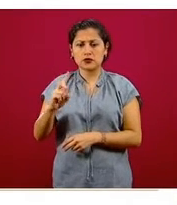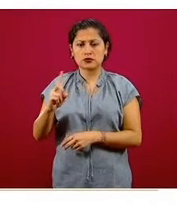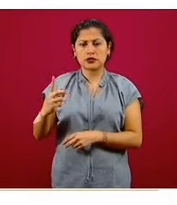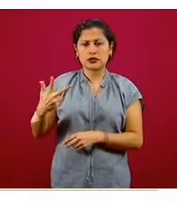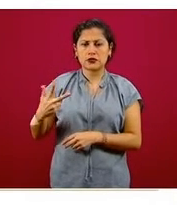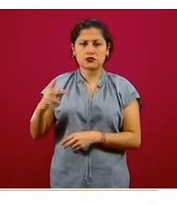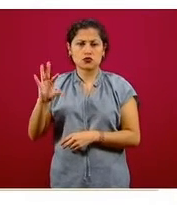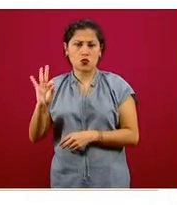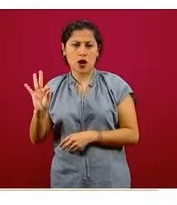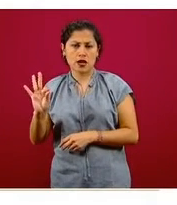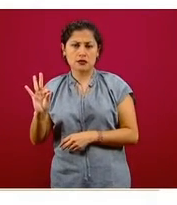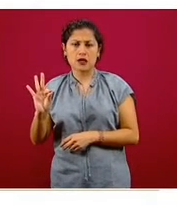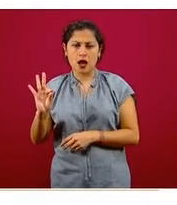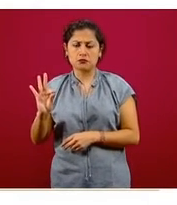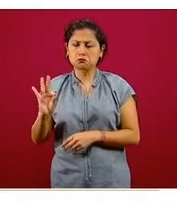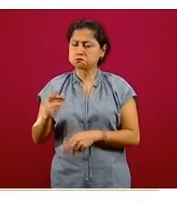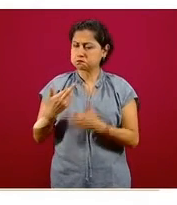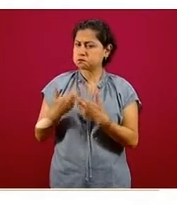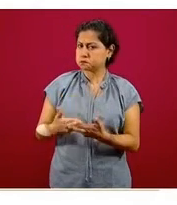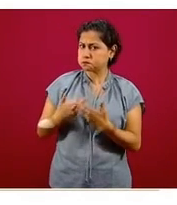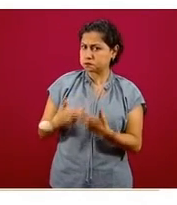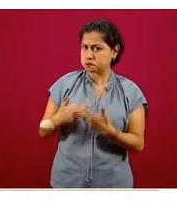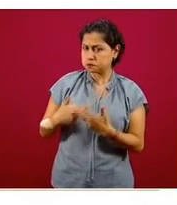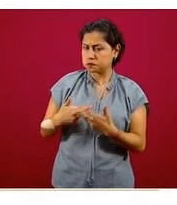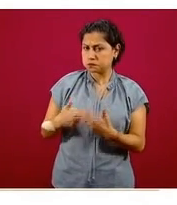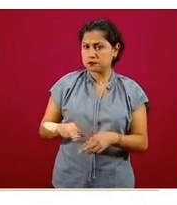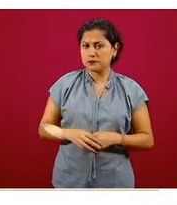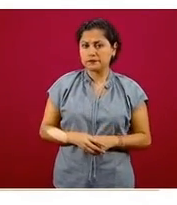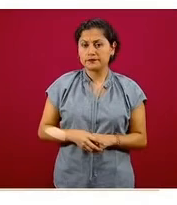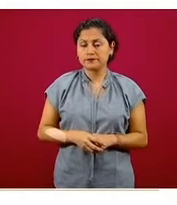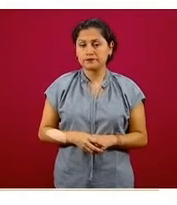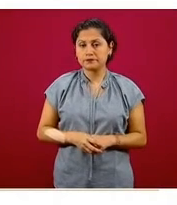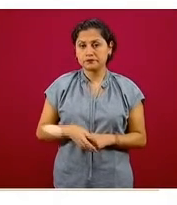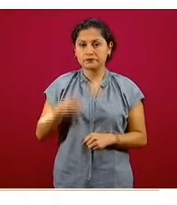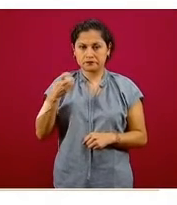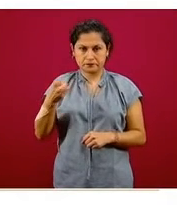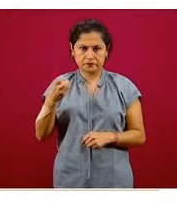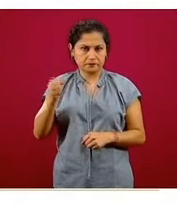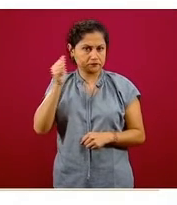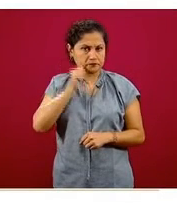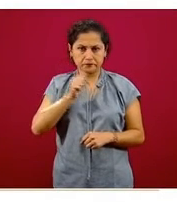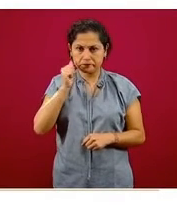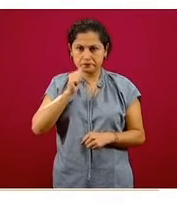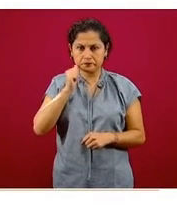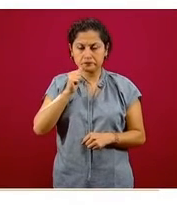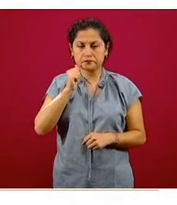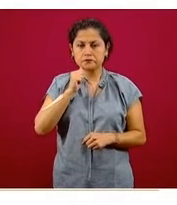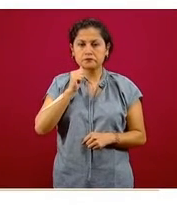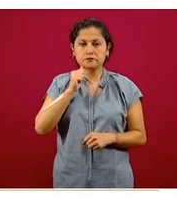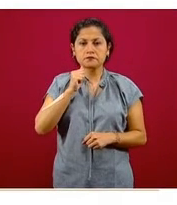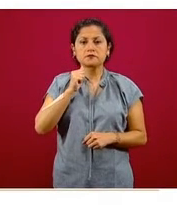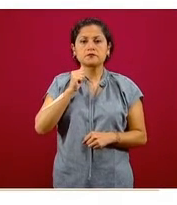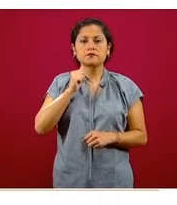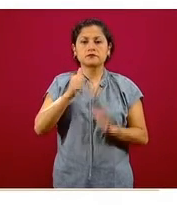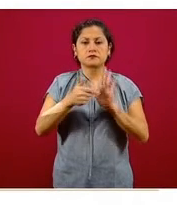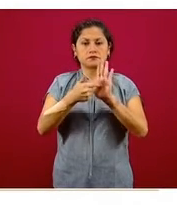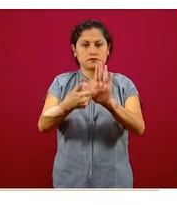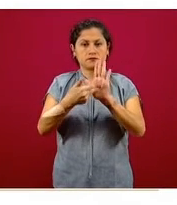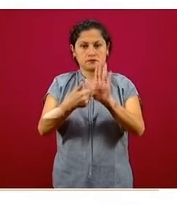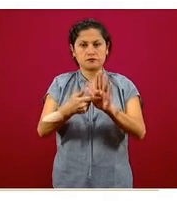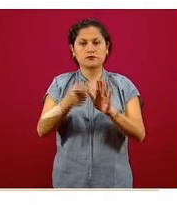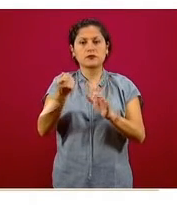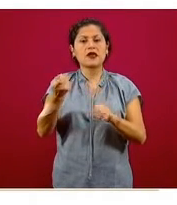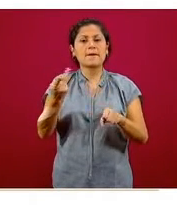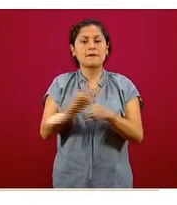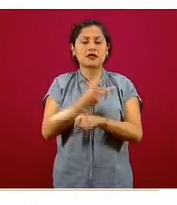así sucesivamente vamos avanzando y lógicamente esto es un balance, siempre lo comentamos, entre los egresos que se van